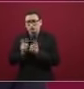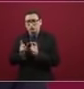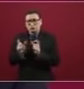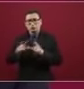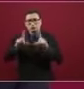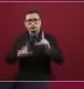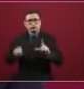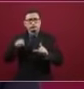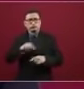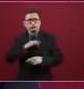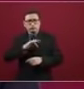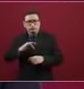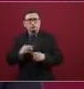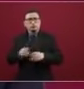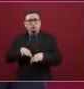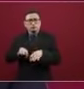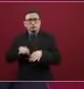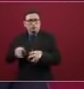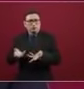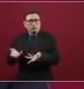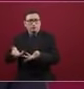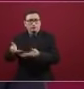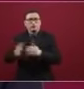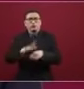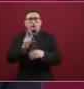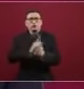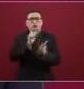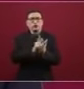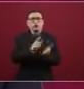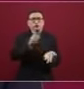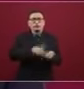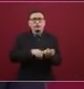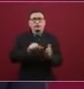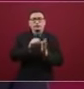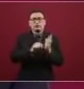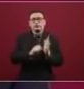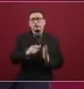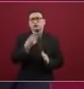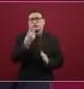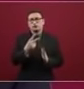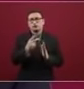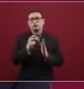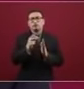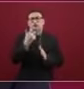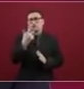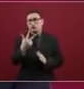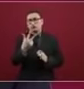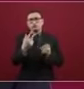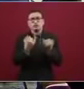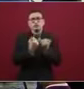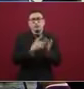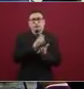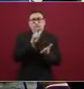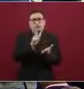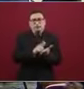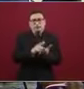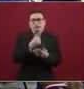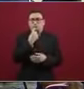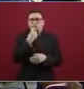funciones establecidas en la ley, en los artículos 2 y 8 de la Ley de la Policía